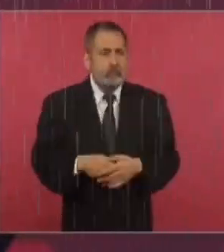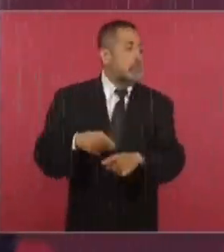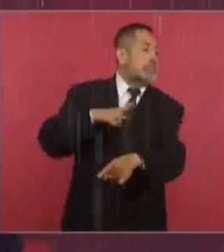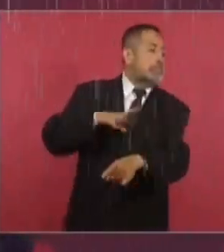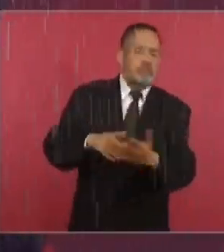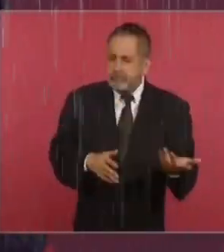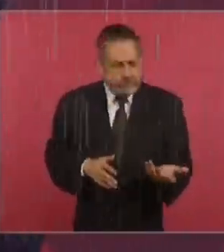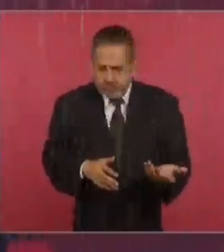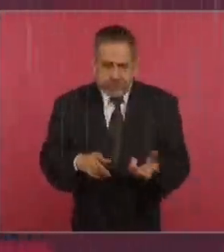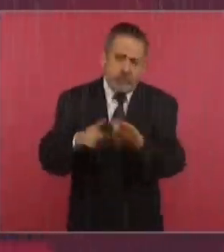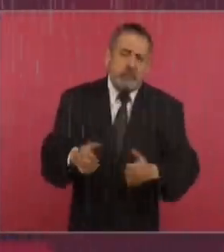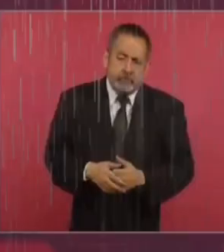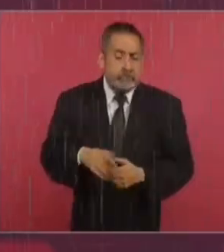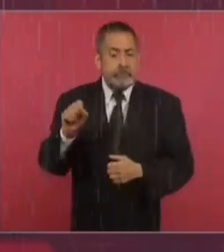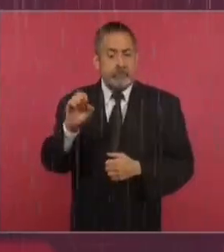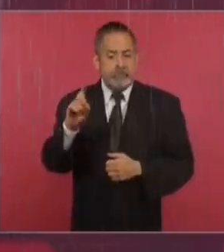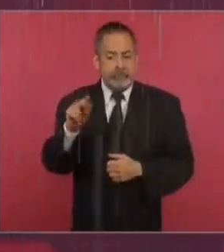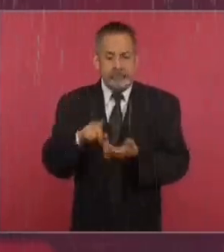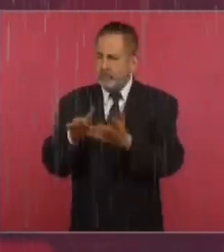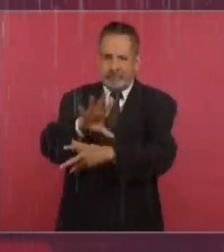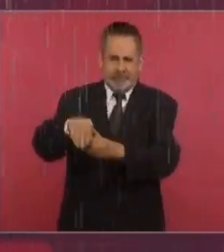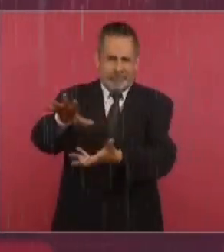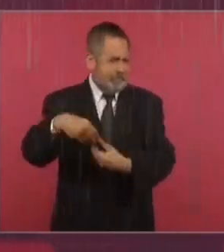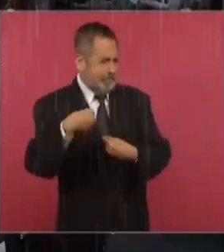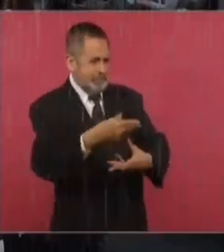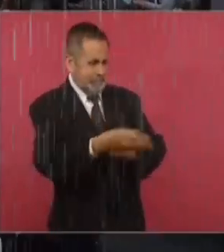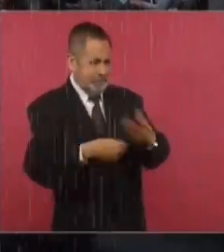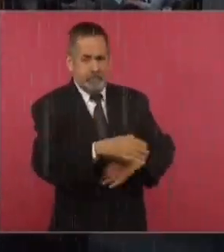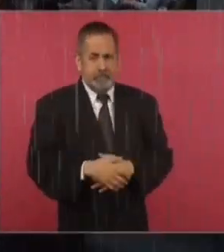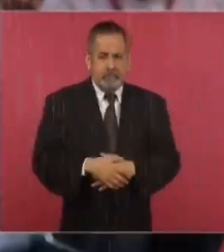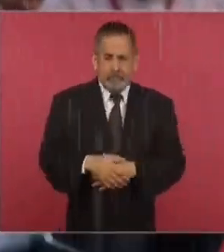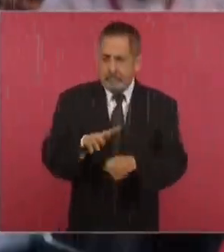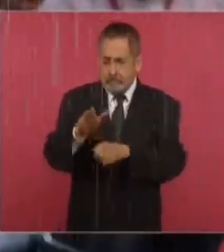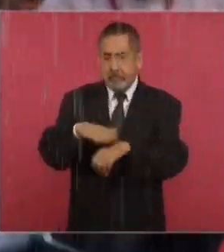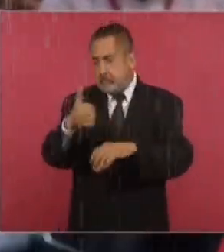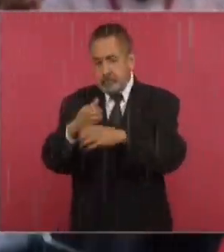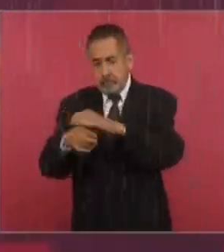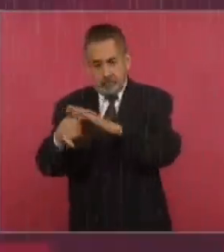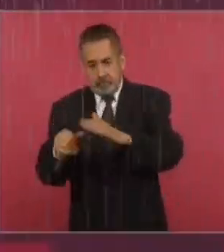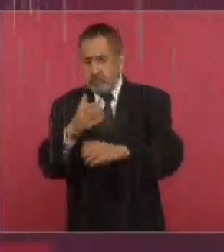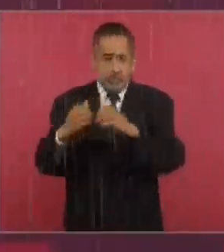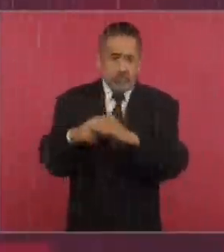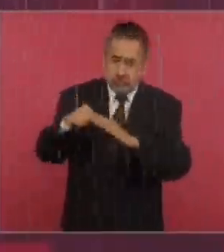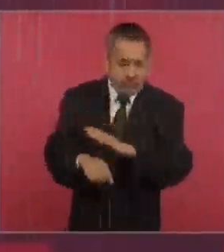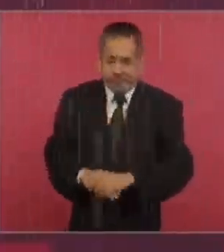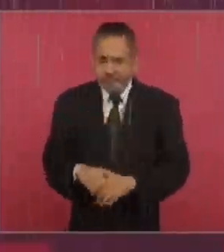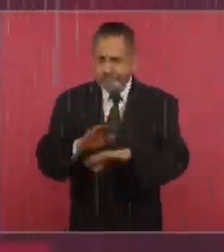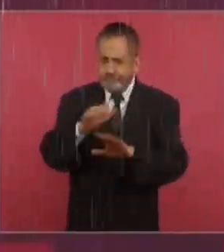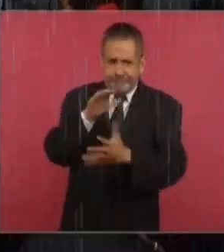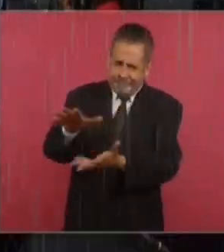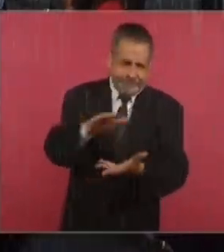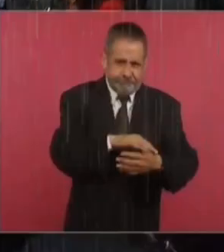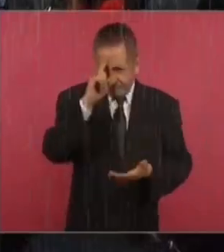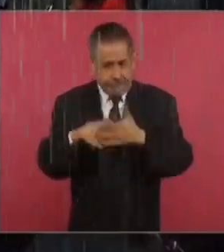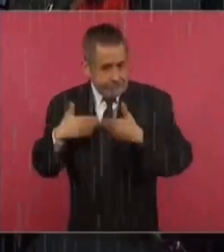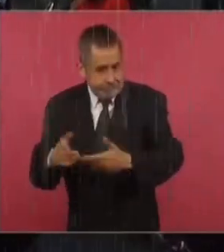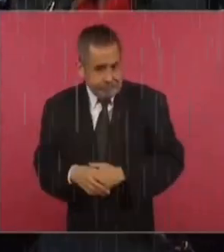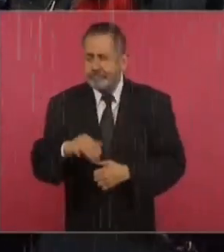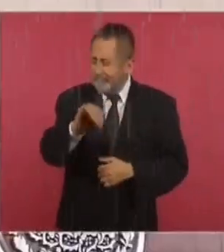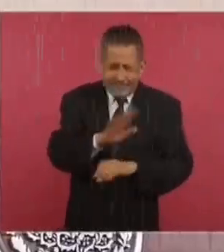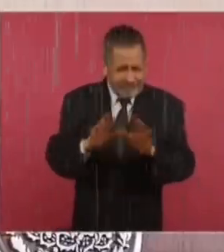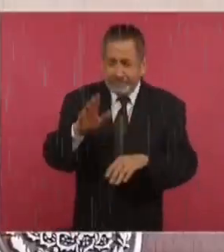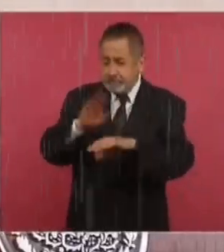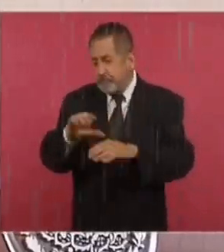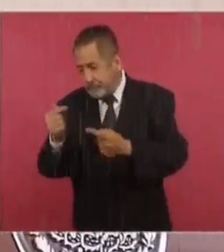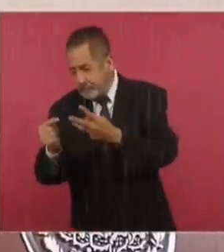Porque todo lo que tiene la secretaría de defensa se ha entregado no hay más no se ha encontrado